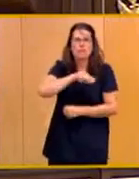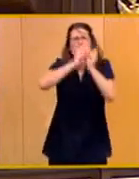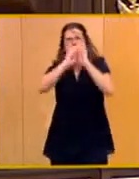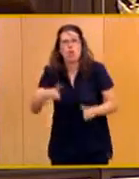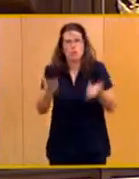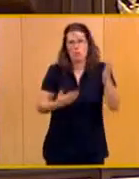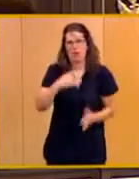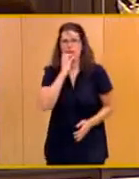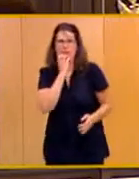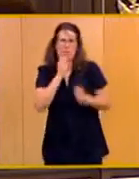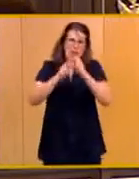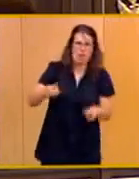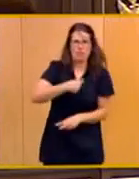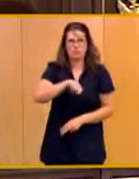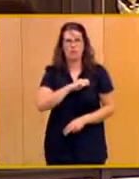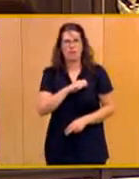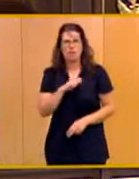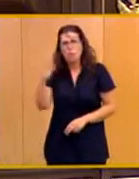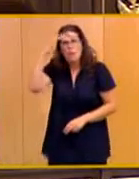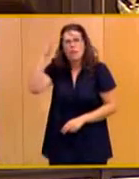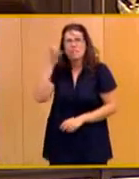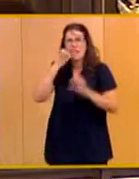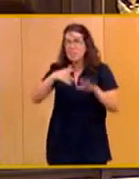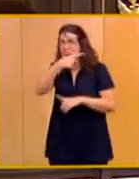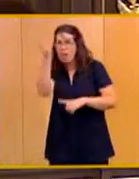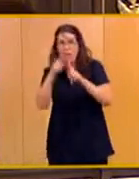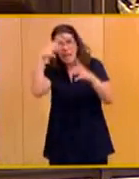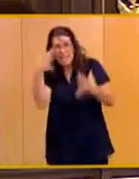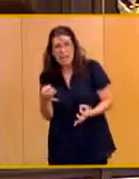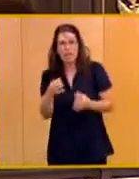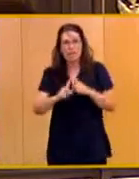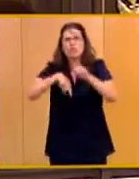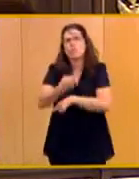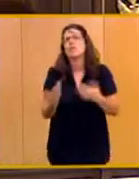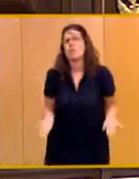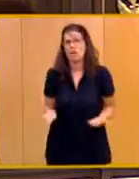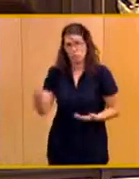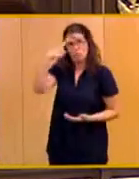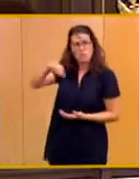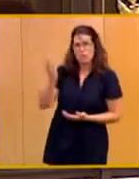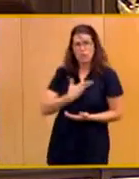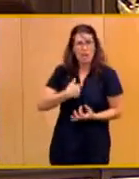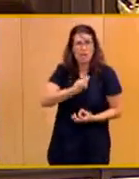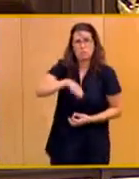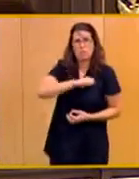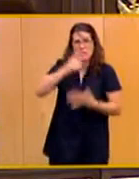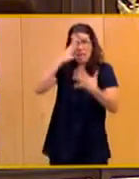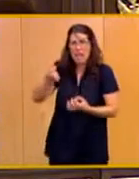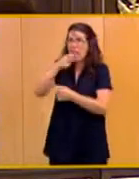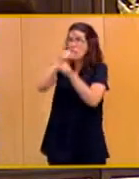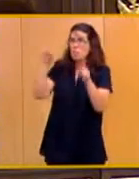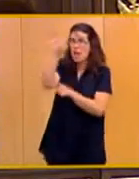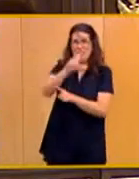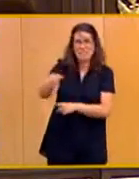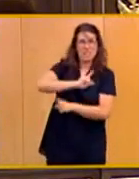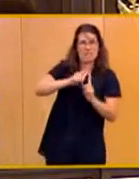¿Qué hubiera pasado? ¿Qué consecuencias? Usted sabe que eso perjudicaba la imagen de España, a nuestra credibilidad y a nuestra solvencia. Y sabiéndolo